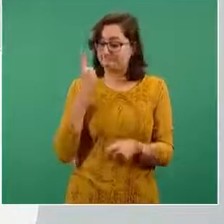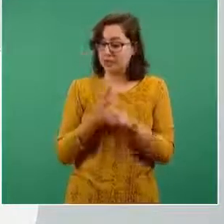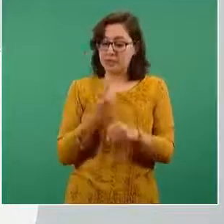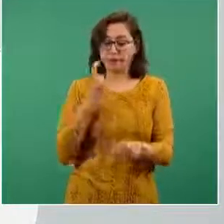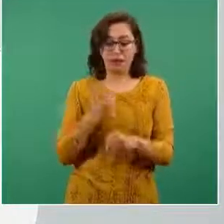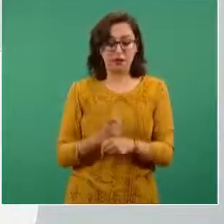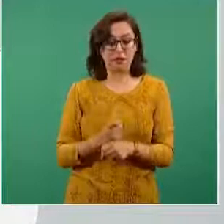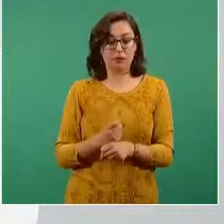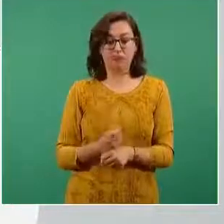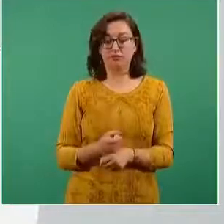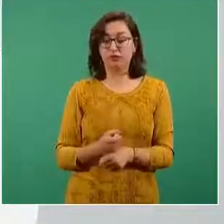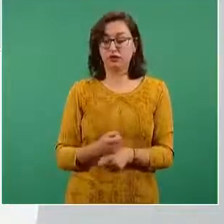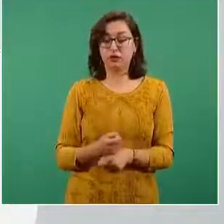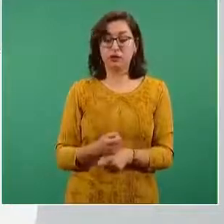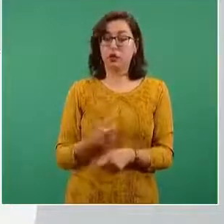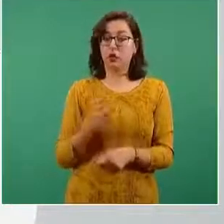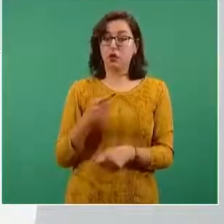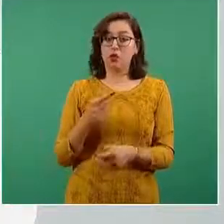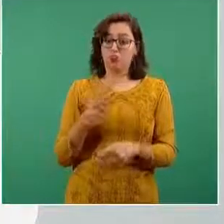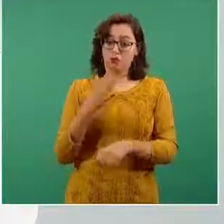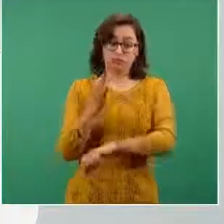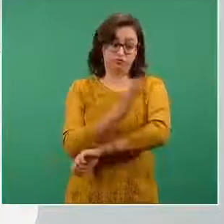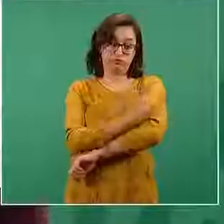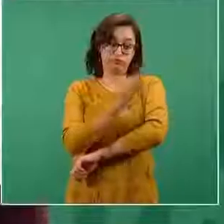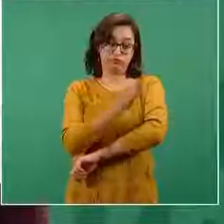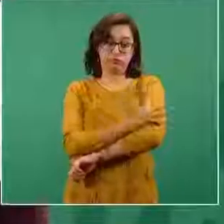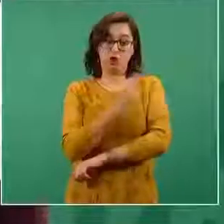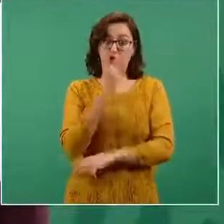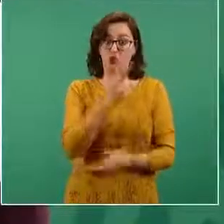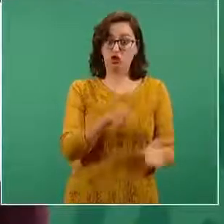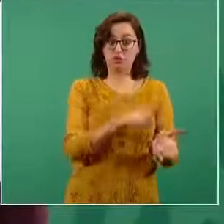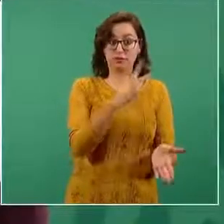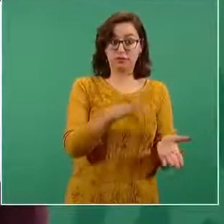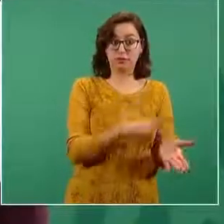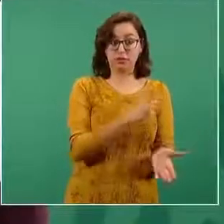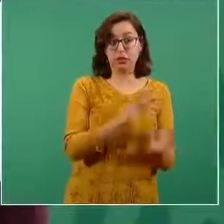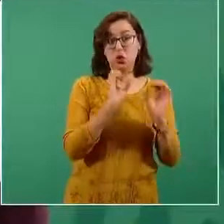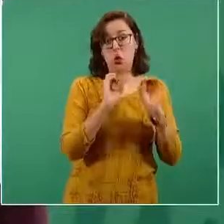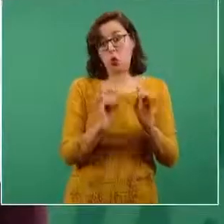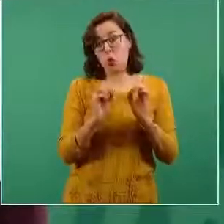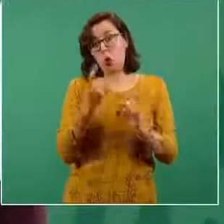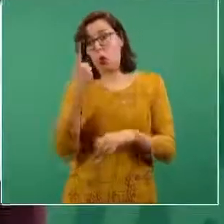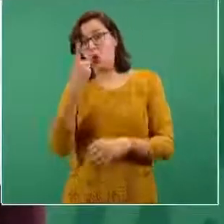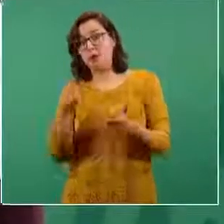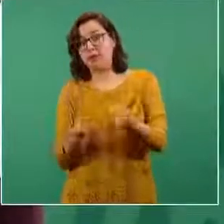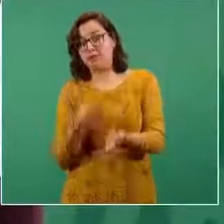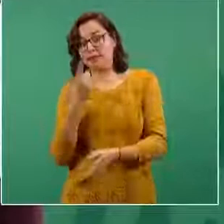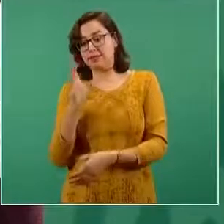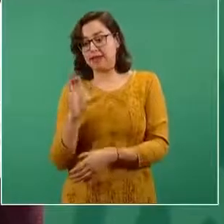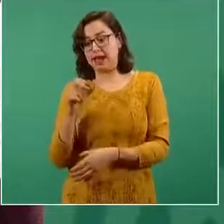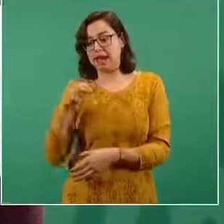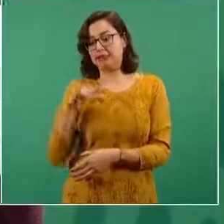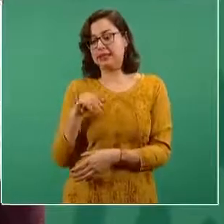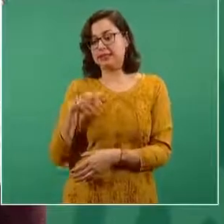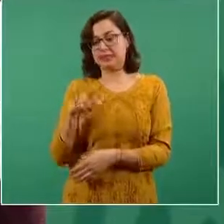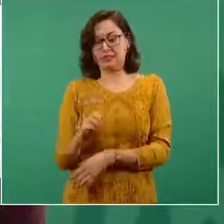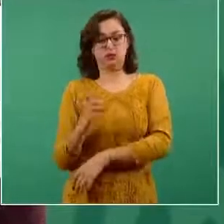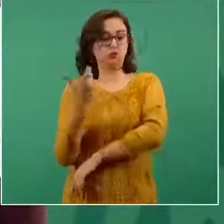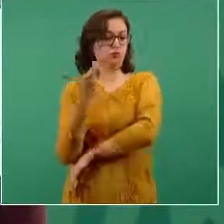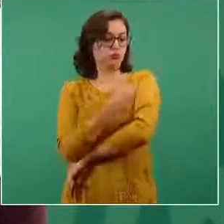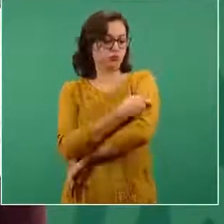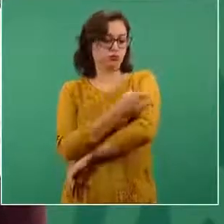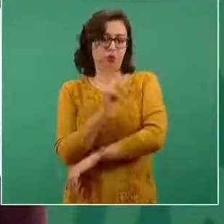avanzando con las 2 dosis establecidas o la única dosis de la vacuna CanSino, por ejemplo, y entonces poder llegar lo más